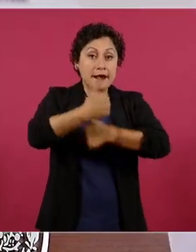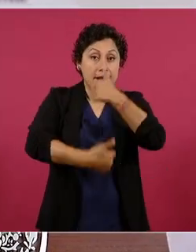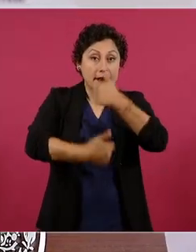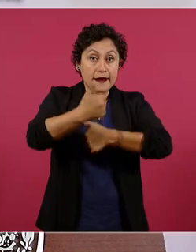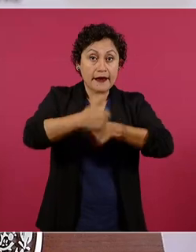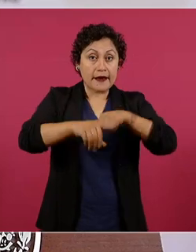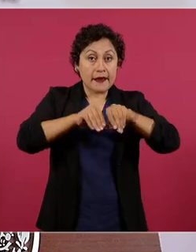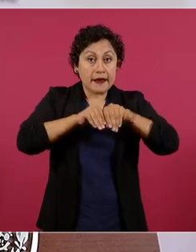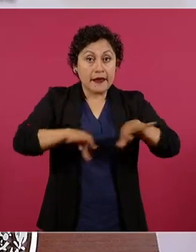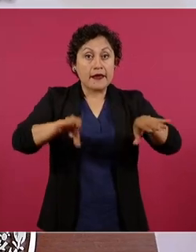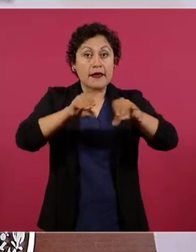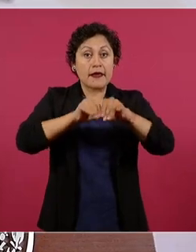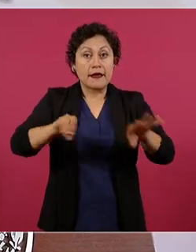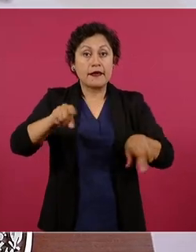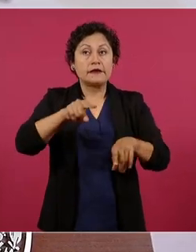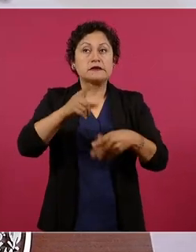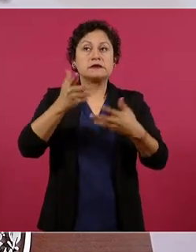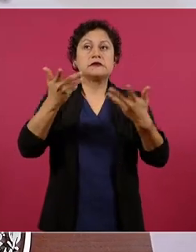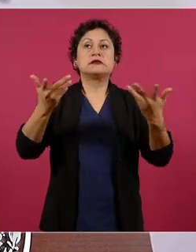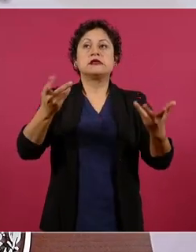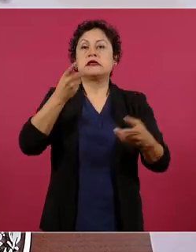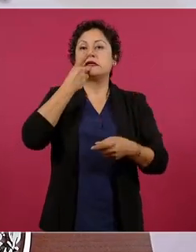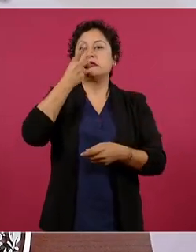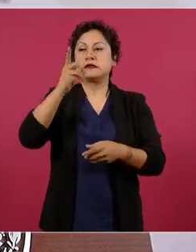de que no va a quitar los programas